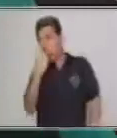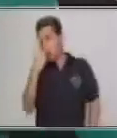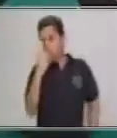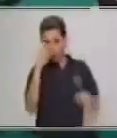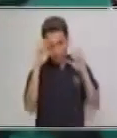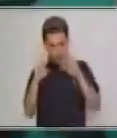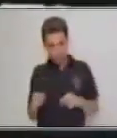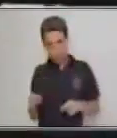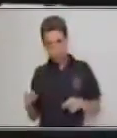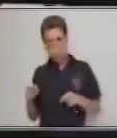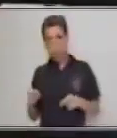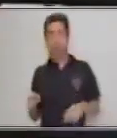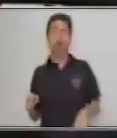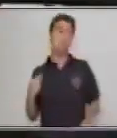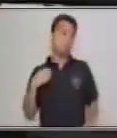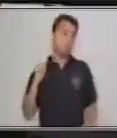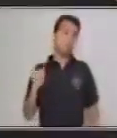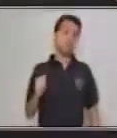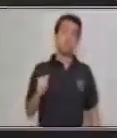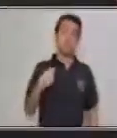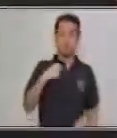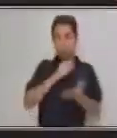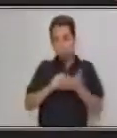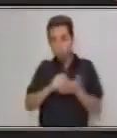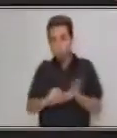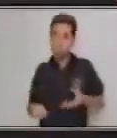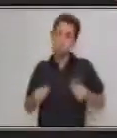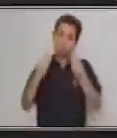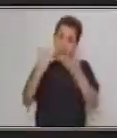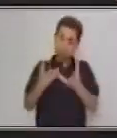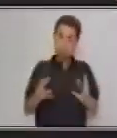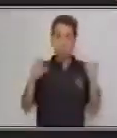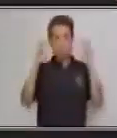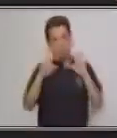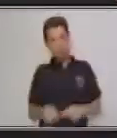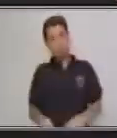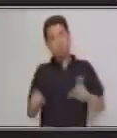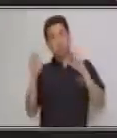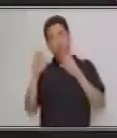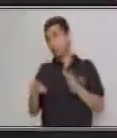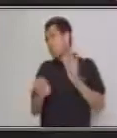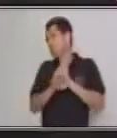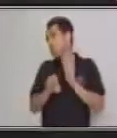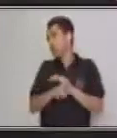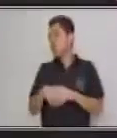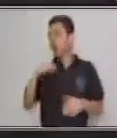a escribir sobre determinadas personas. Podemos escribir sobre Teodoro